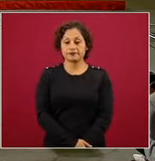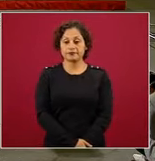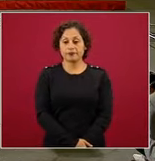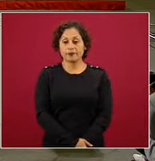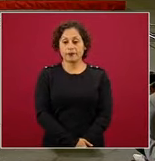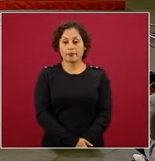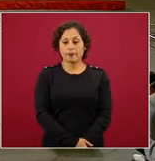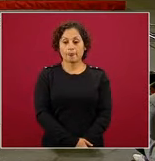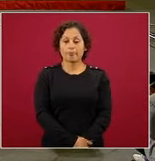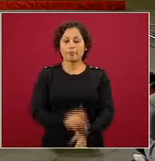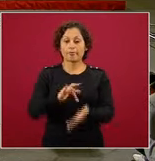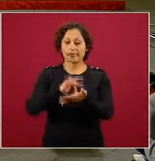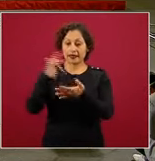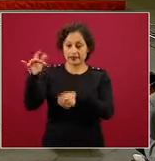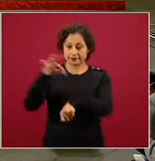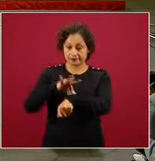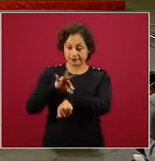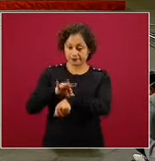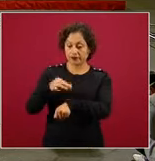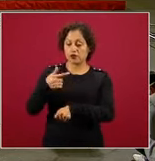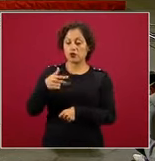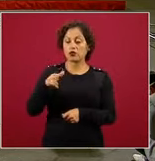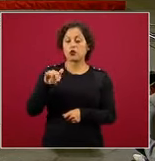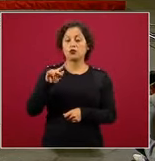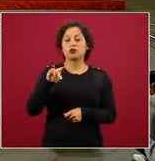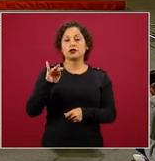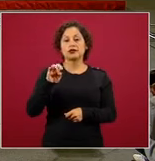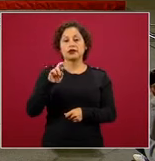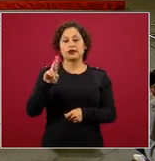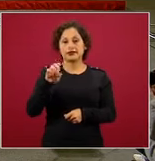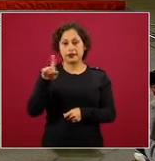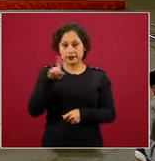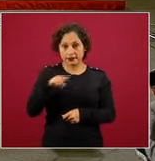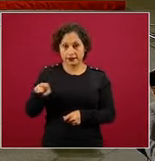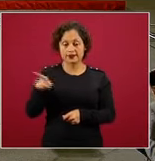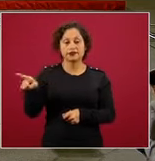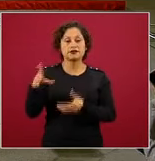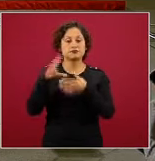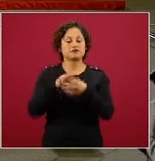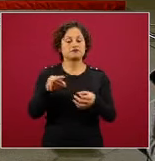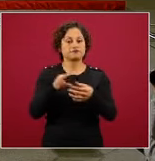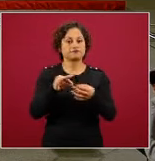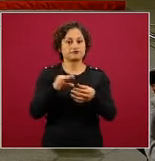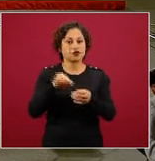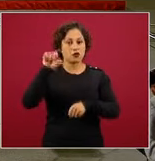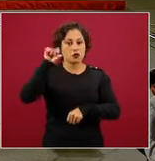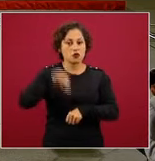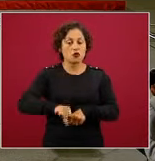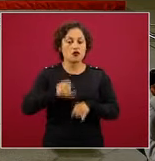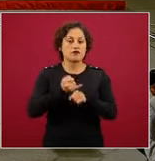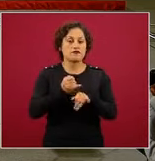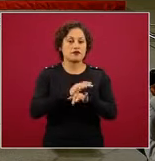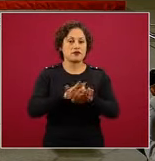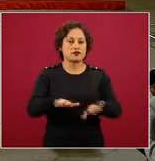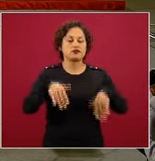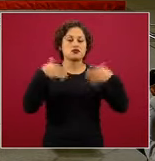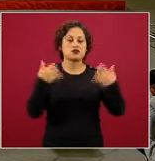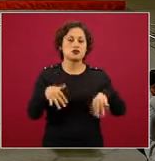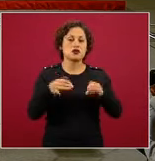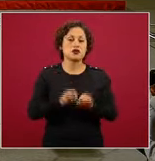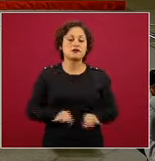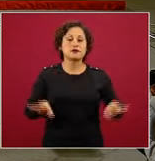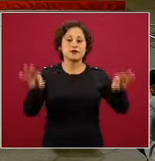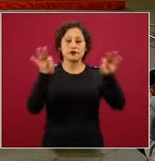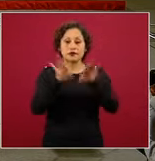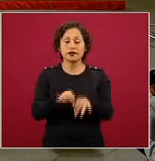Muchas gracias, doctor Gutiérrez, por haber compartido con nosotros esta noche tan importante información, sobre todo estas actividades,